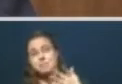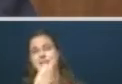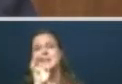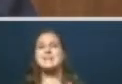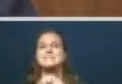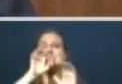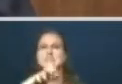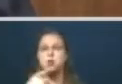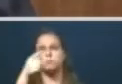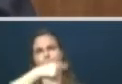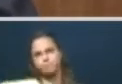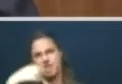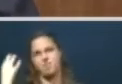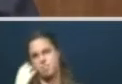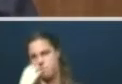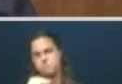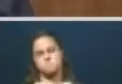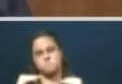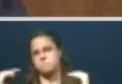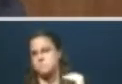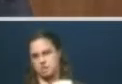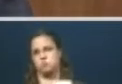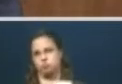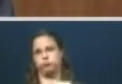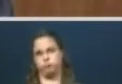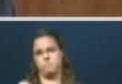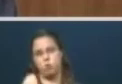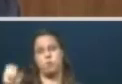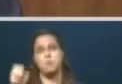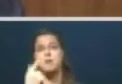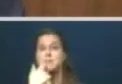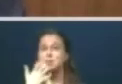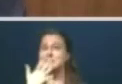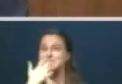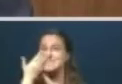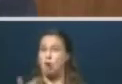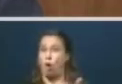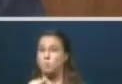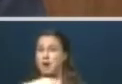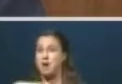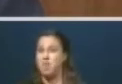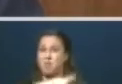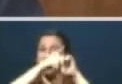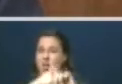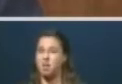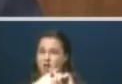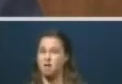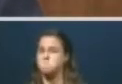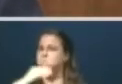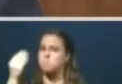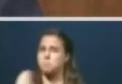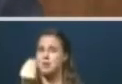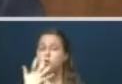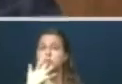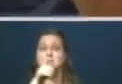león' que debemos por supuesto mejorar pero que son sensiblemente inferiores a las medias nacionales tanto en pacientes afectados